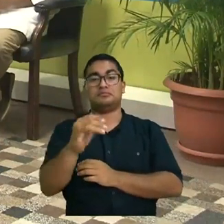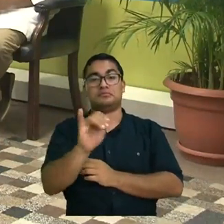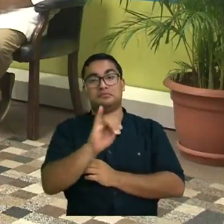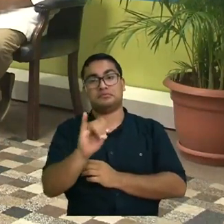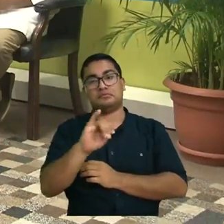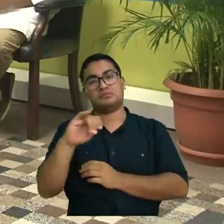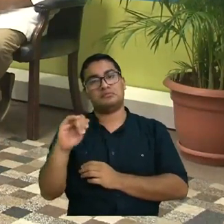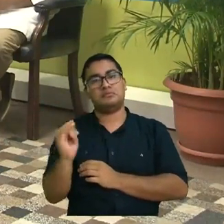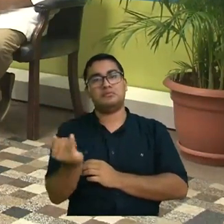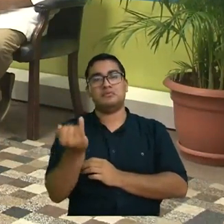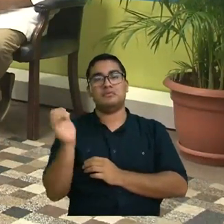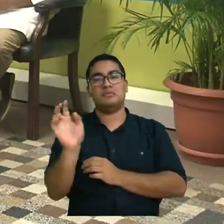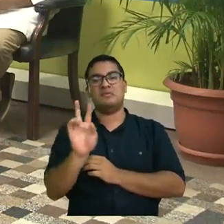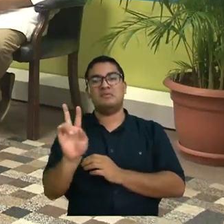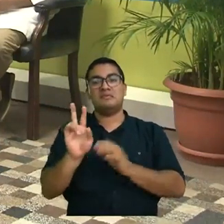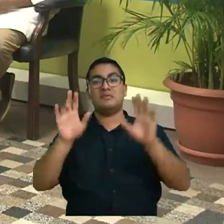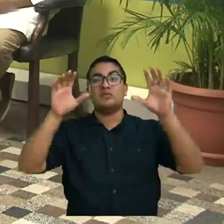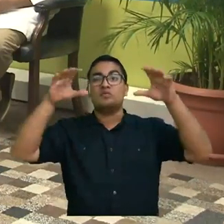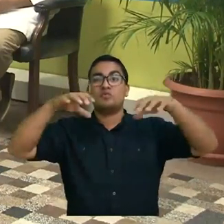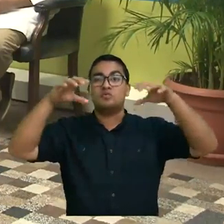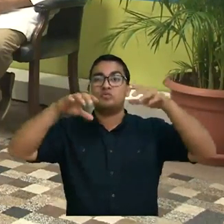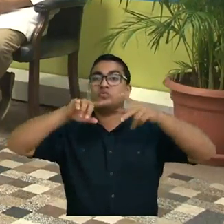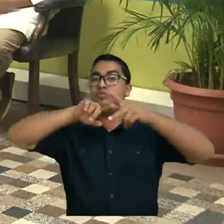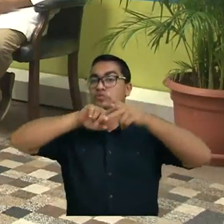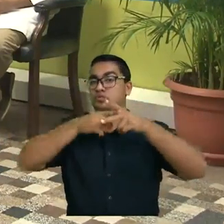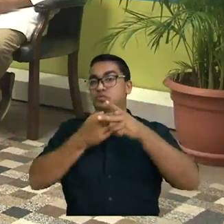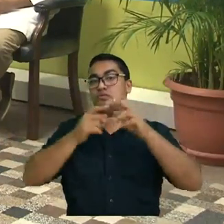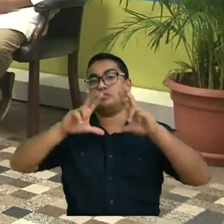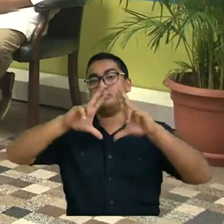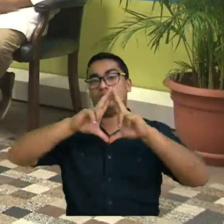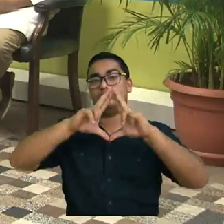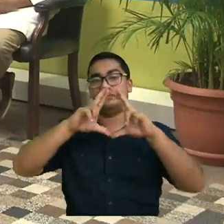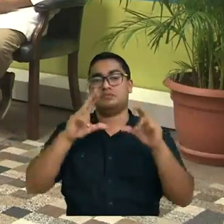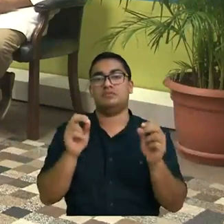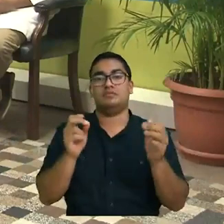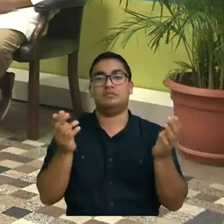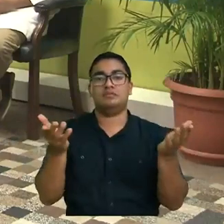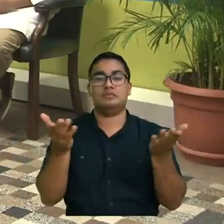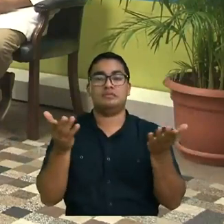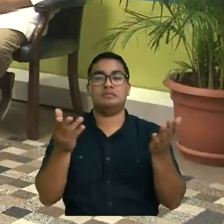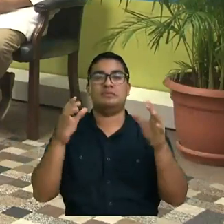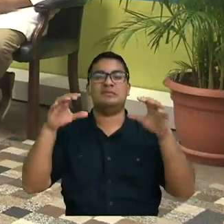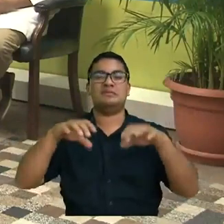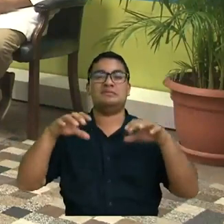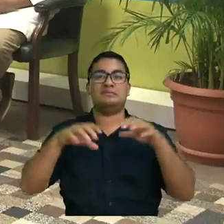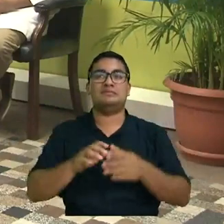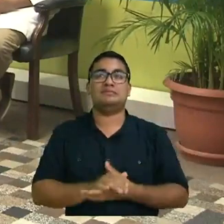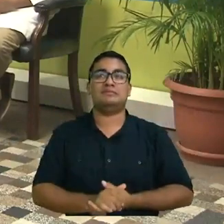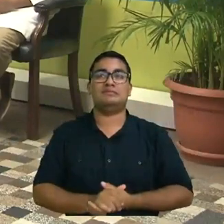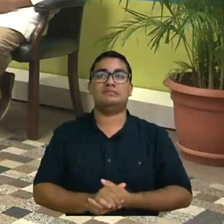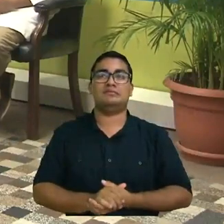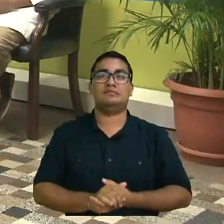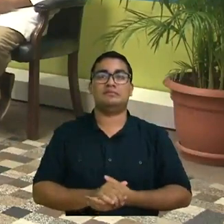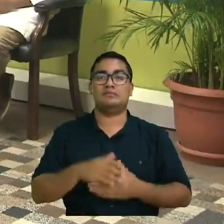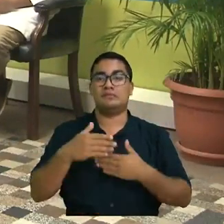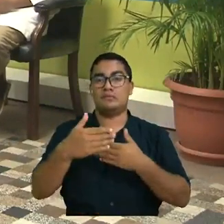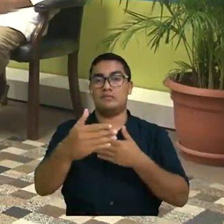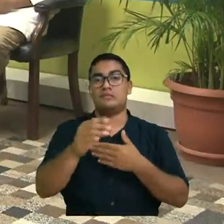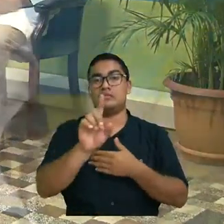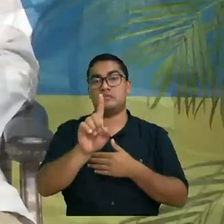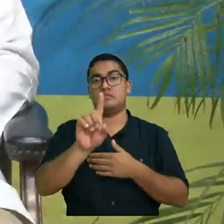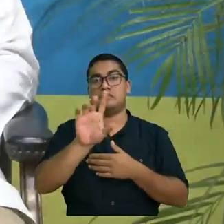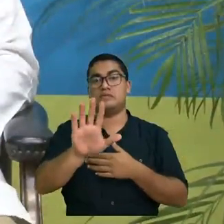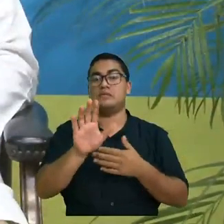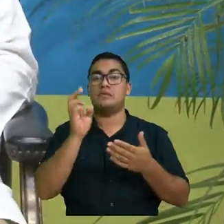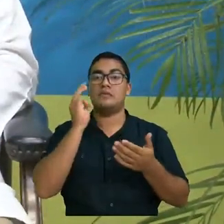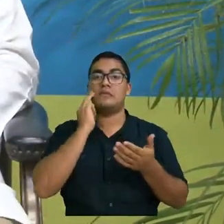entrando una llovizna en nuestro país. Así es. Como parte de la época del invierno. Está programada para el 15 de mayo, ajá, las primeras lluvias